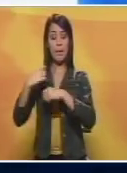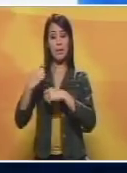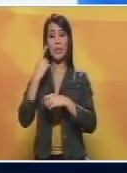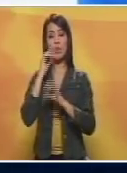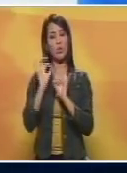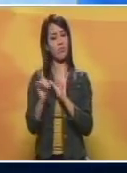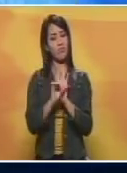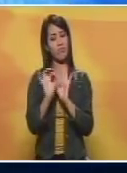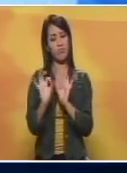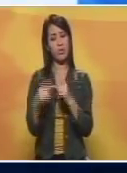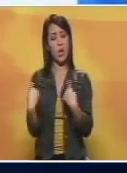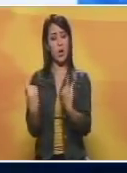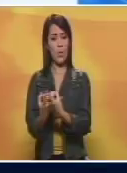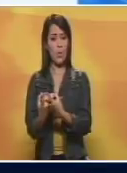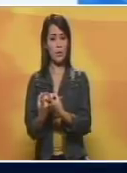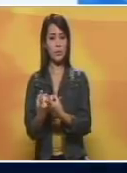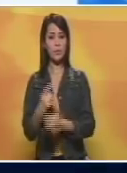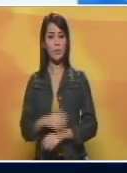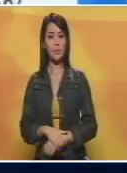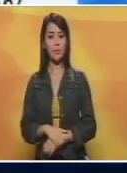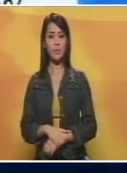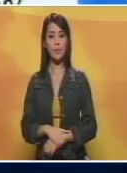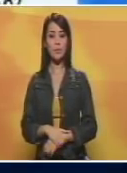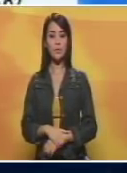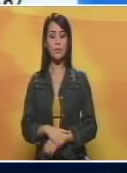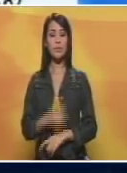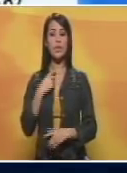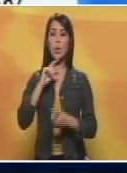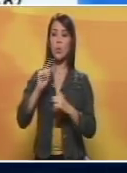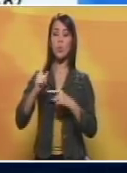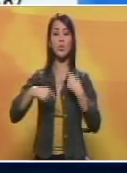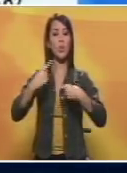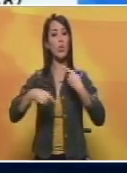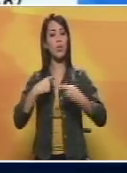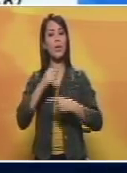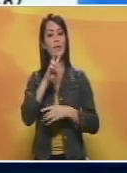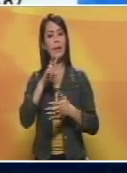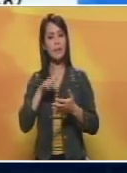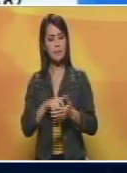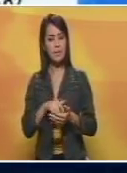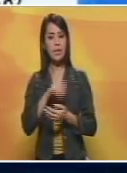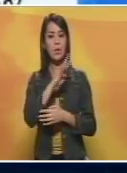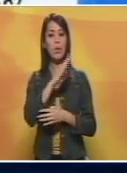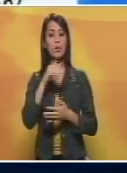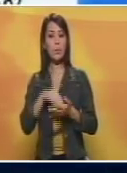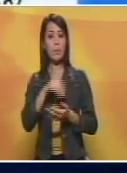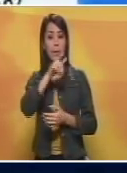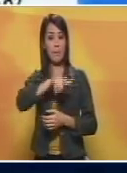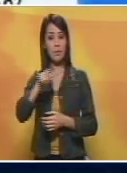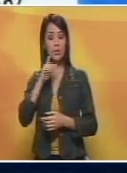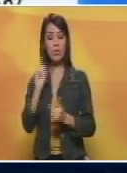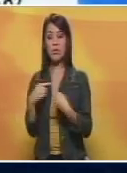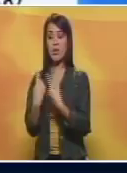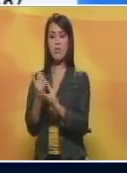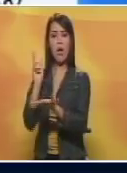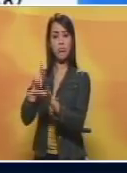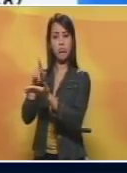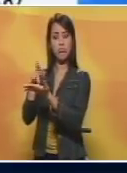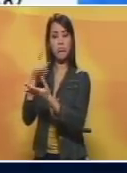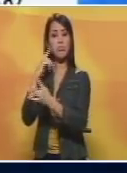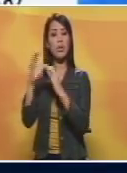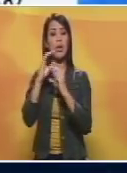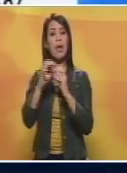y terminales instaladas en lotes y garajes embarcan y desembarcan diariamente entre 3000 y 4000 personas en su mayoría de nacionalidad